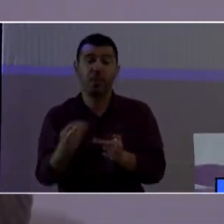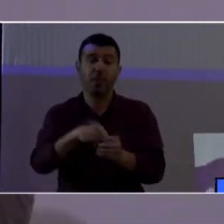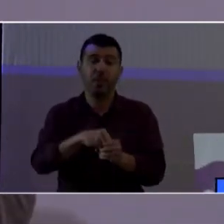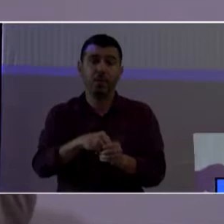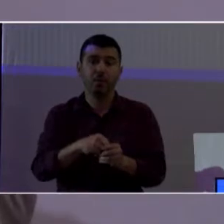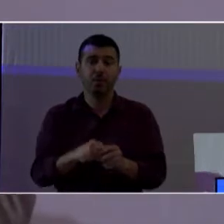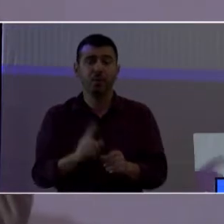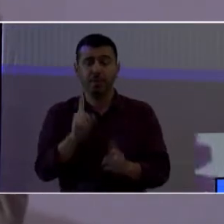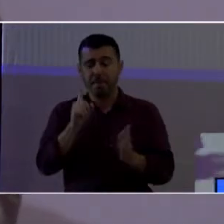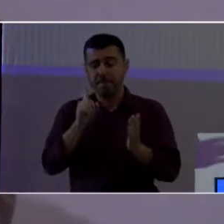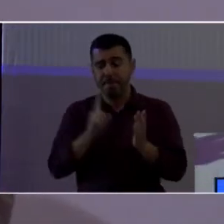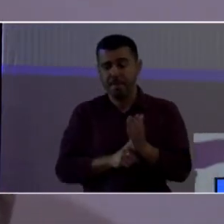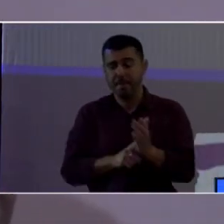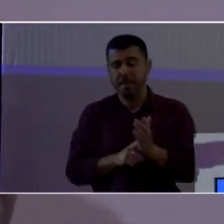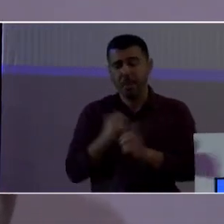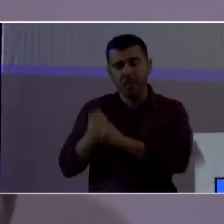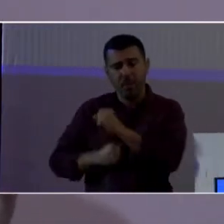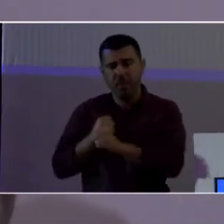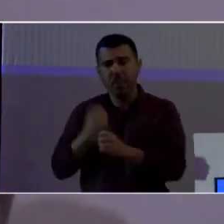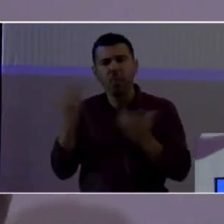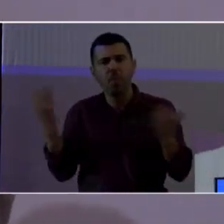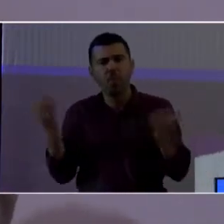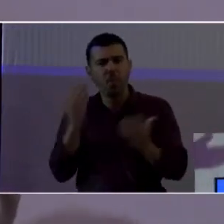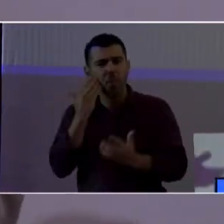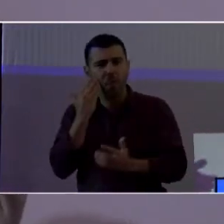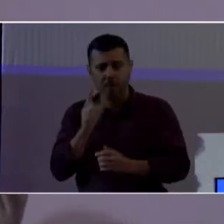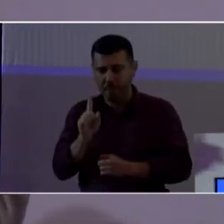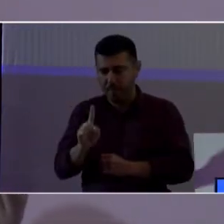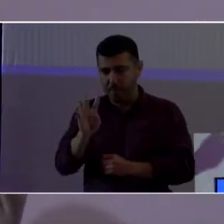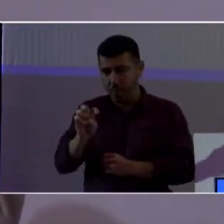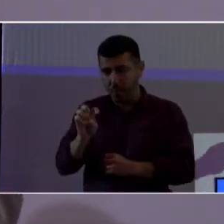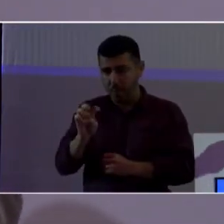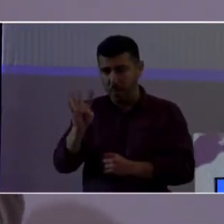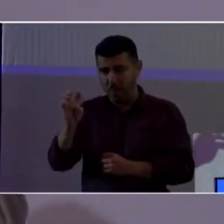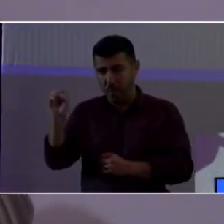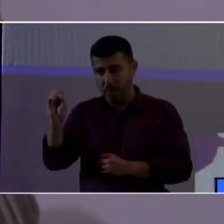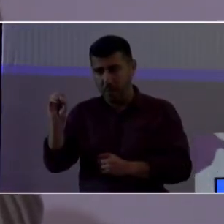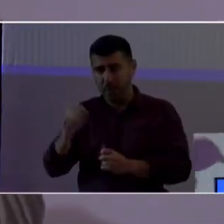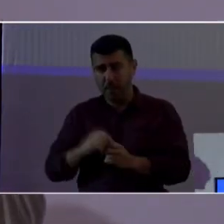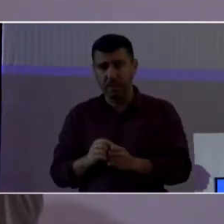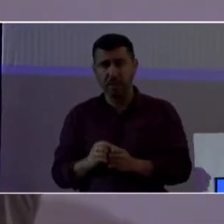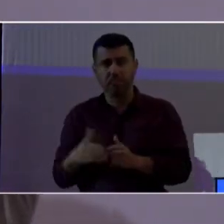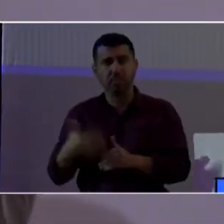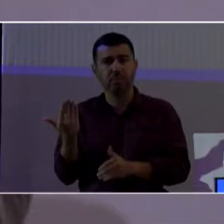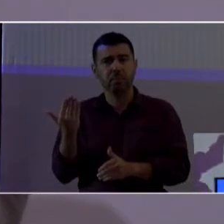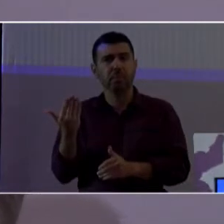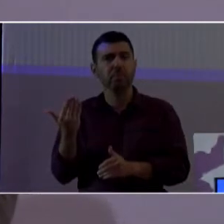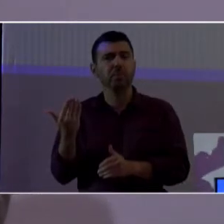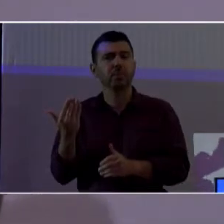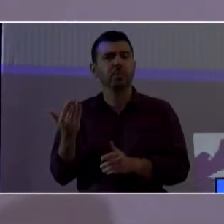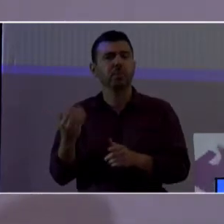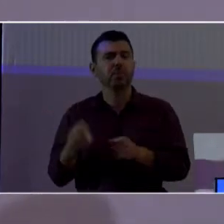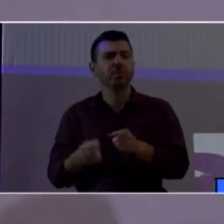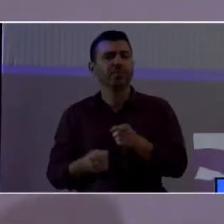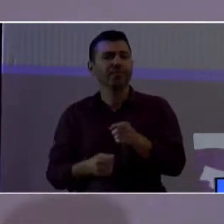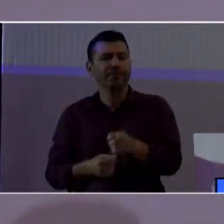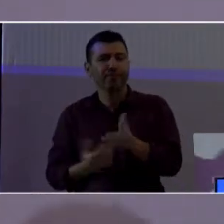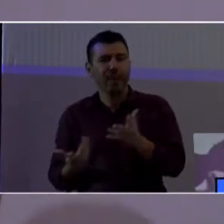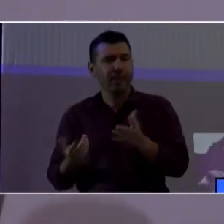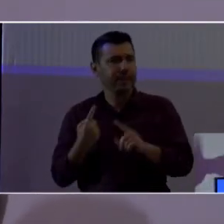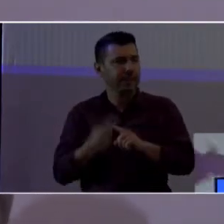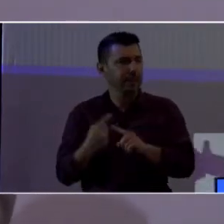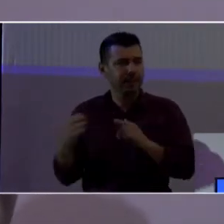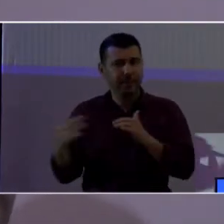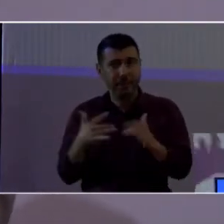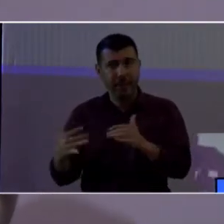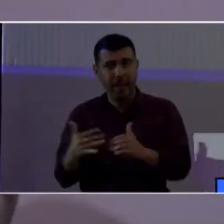los años 90 empezamos a darle oportunidades a quienes habían estado en la guerra de un lado o de